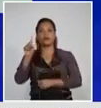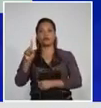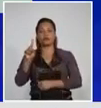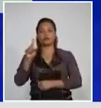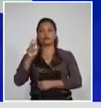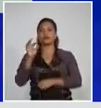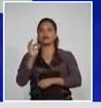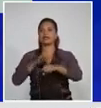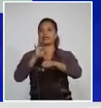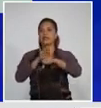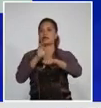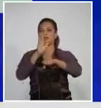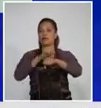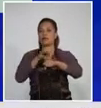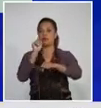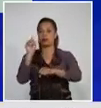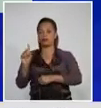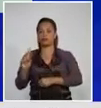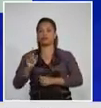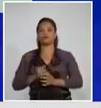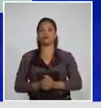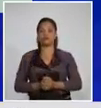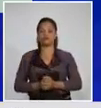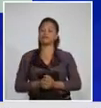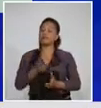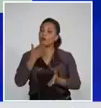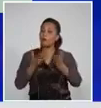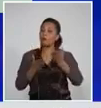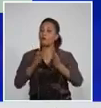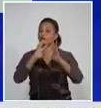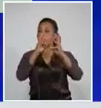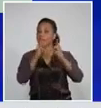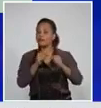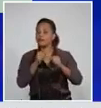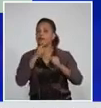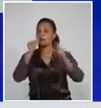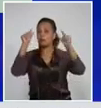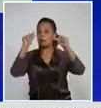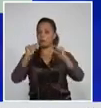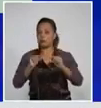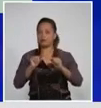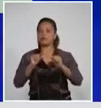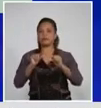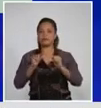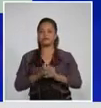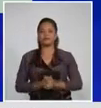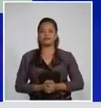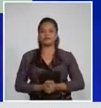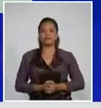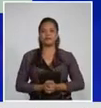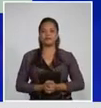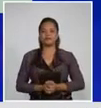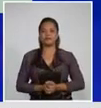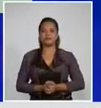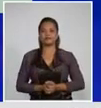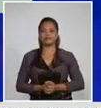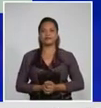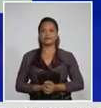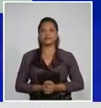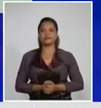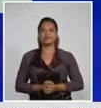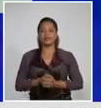comparación con las cifras que han tenido, pues es una reducción la que ha tenido en el día de ayer.